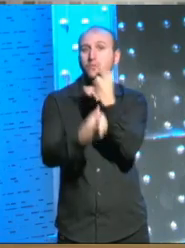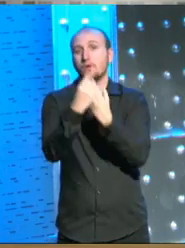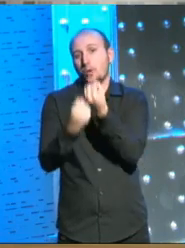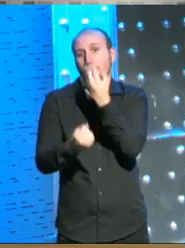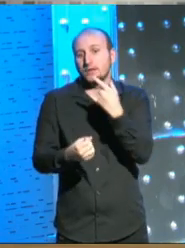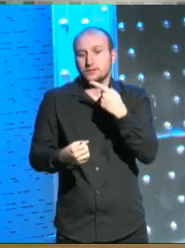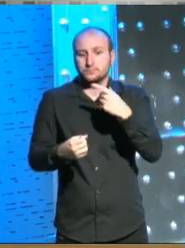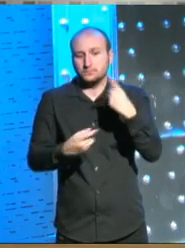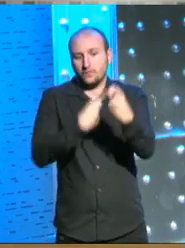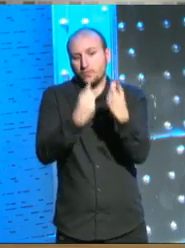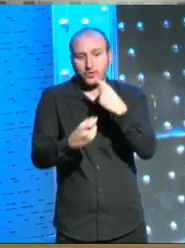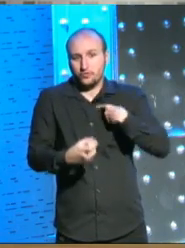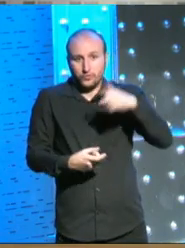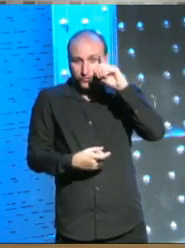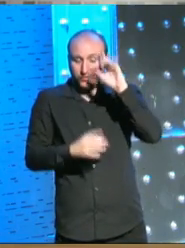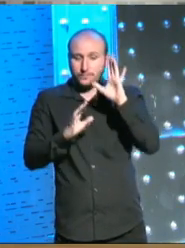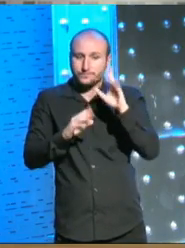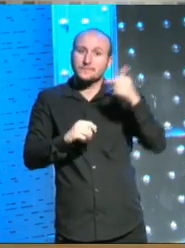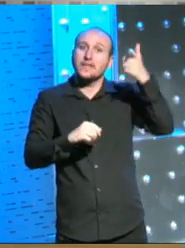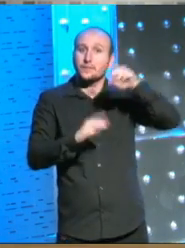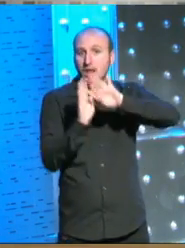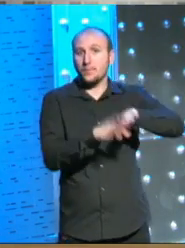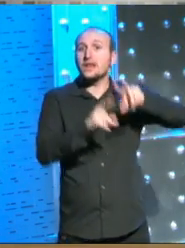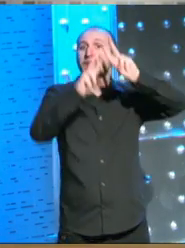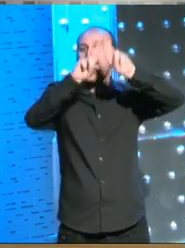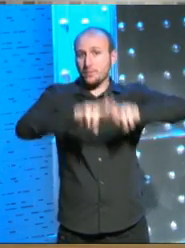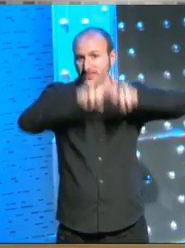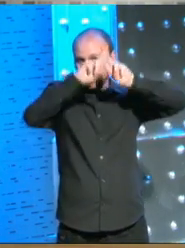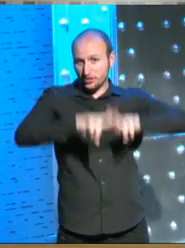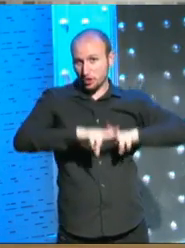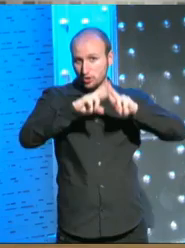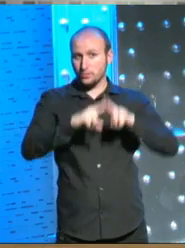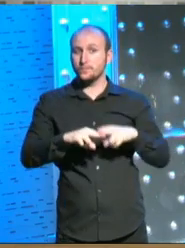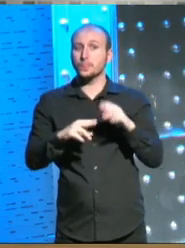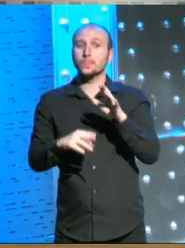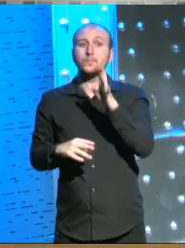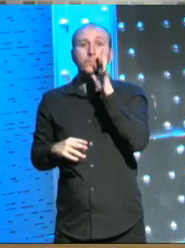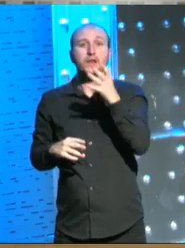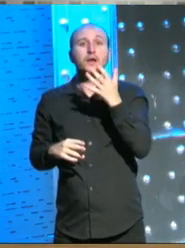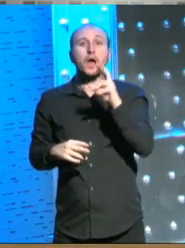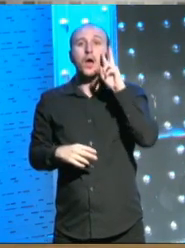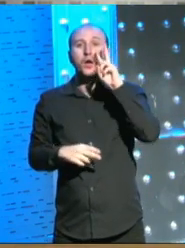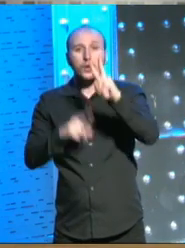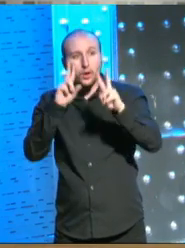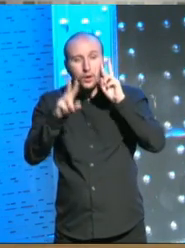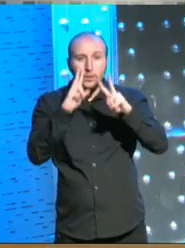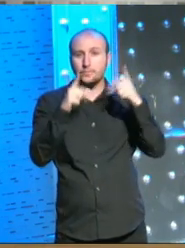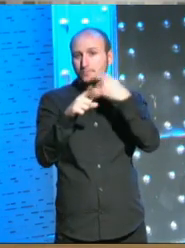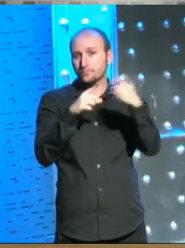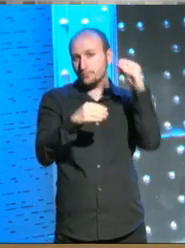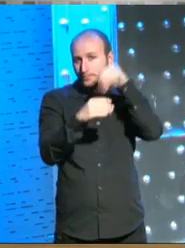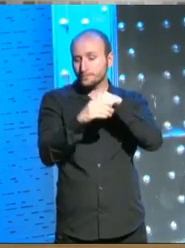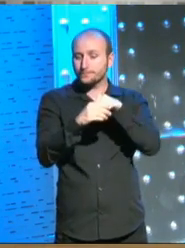tampoco, y la investigación, con alta definición para poder ver realmente, ¿no? Y